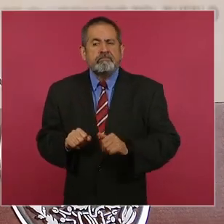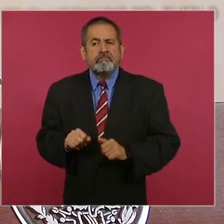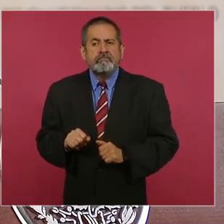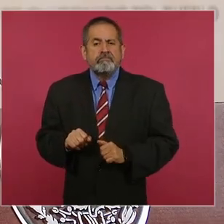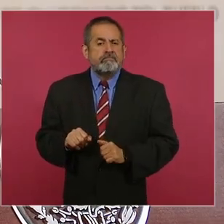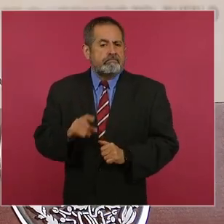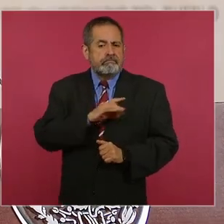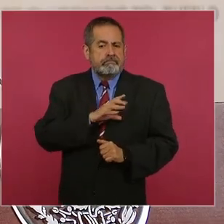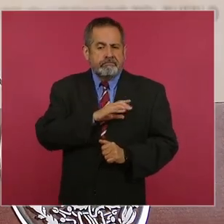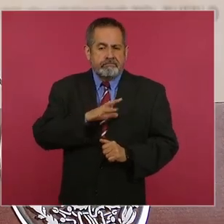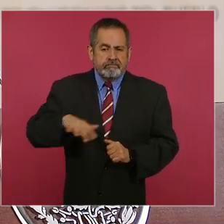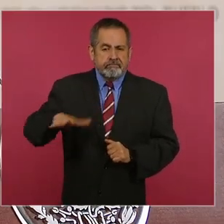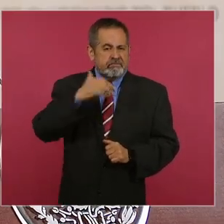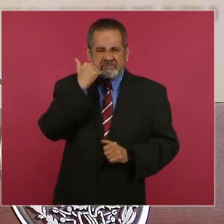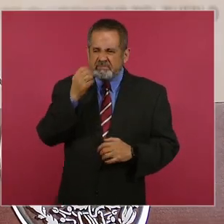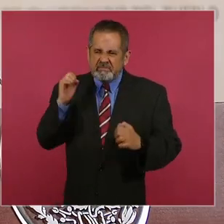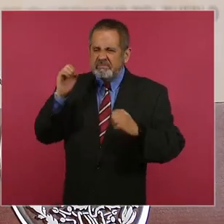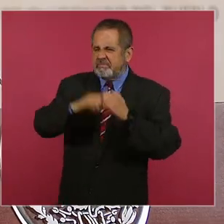hacer fraude